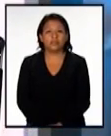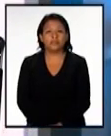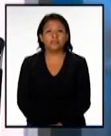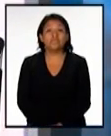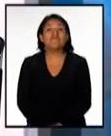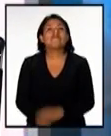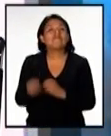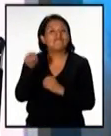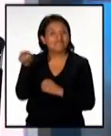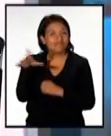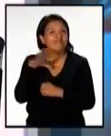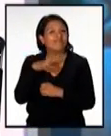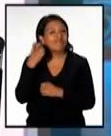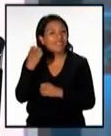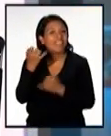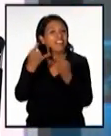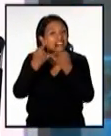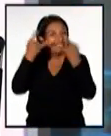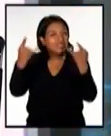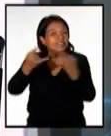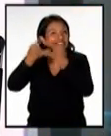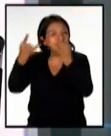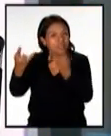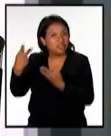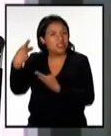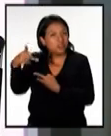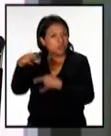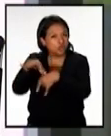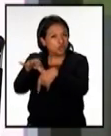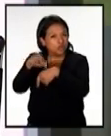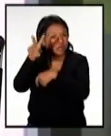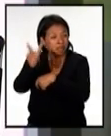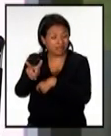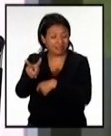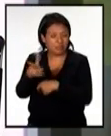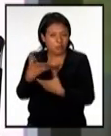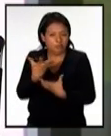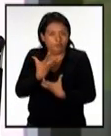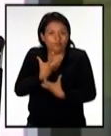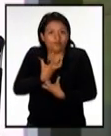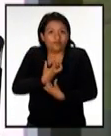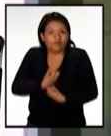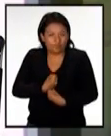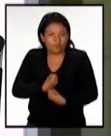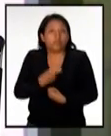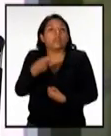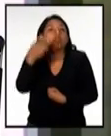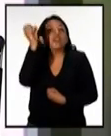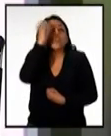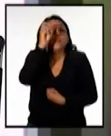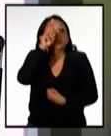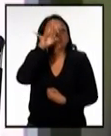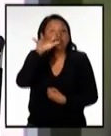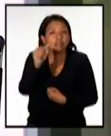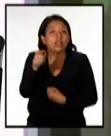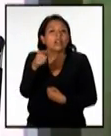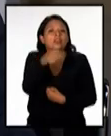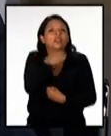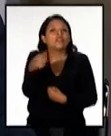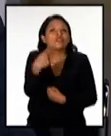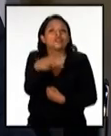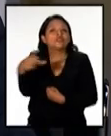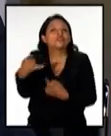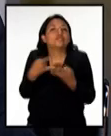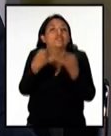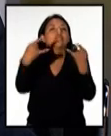Bueno, ahí están estos testimonios, francamente conmovedores. Ricardo, ¿qué te parece? ¿Qué te parece lo que nos dicen María Isabel y Stephanie?